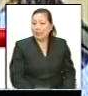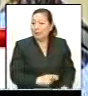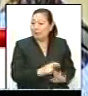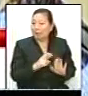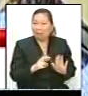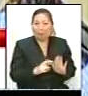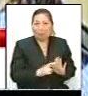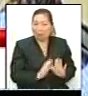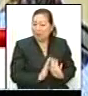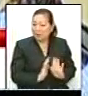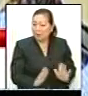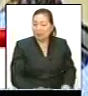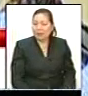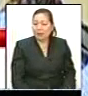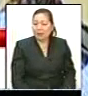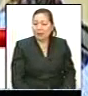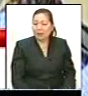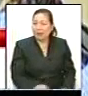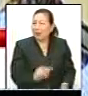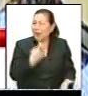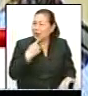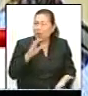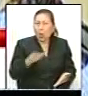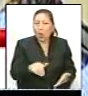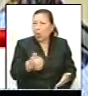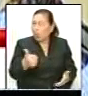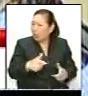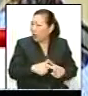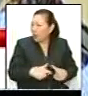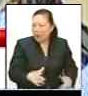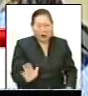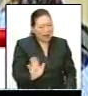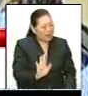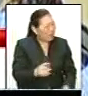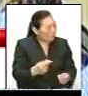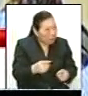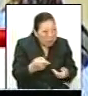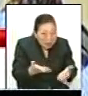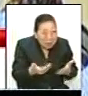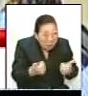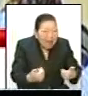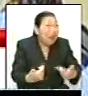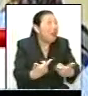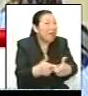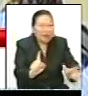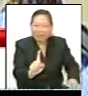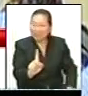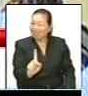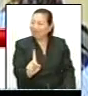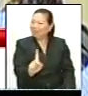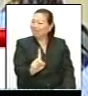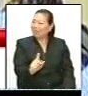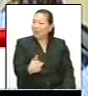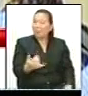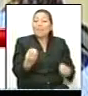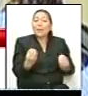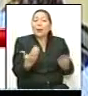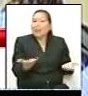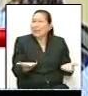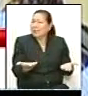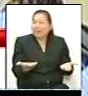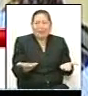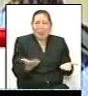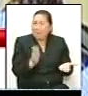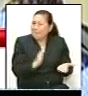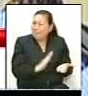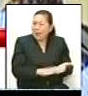proyecto, harían lo que han hecho en otros sitios. No se los permitirían, porque esto sería una